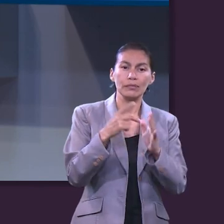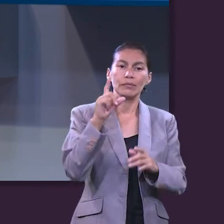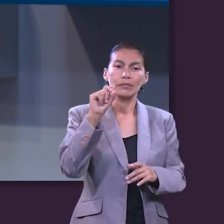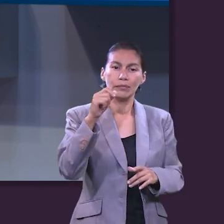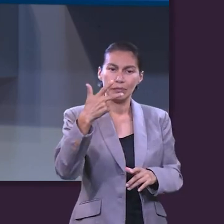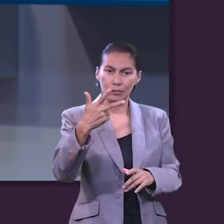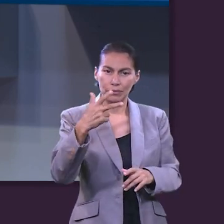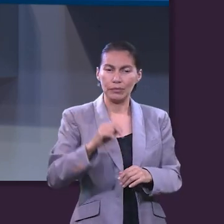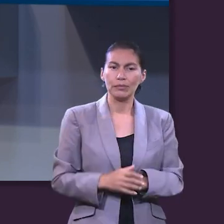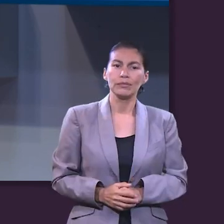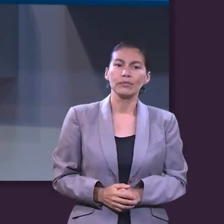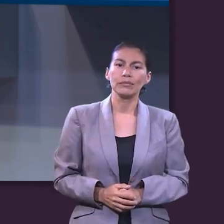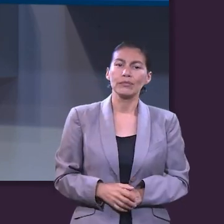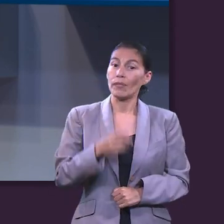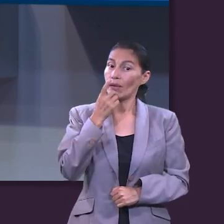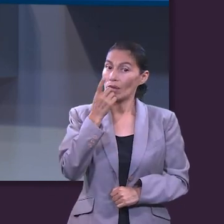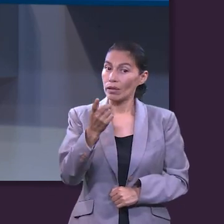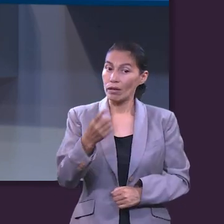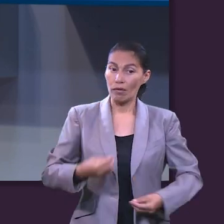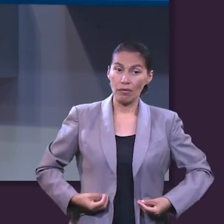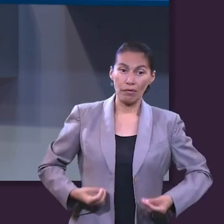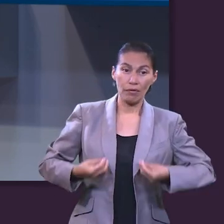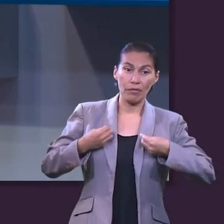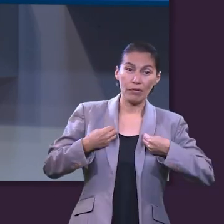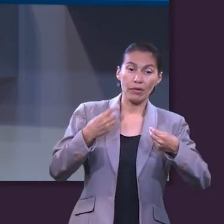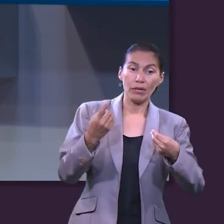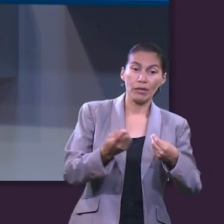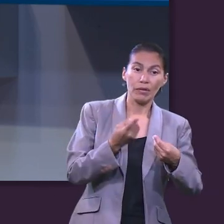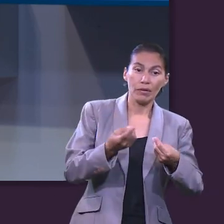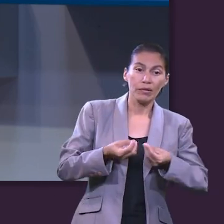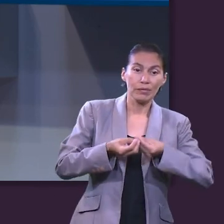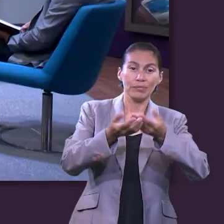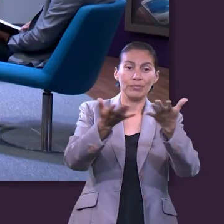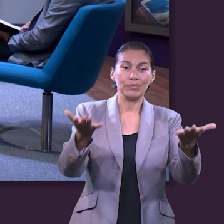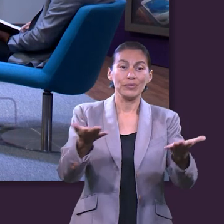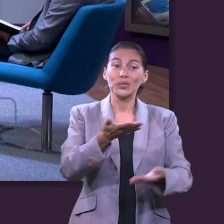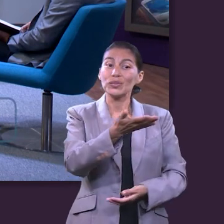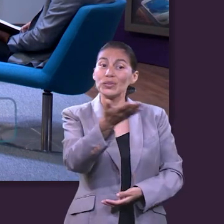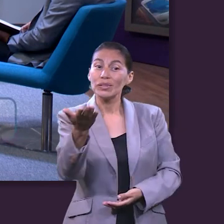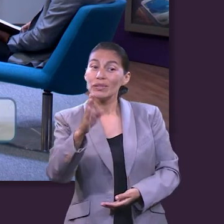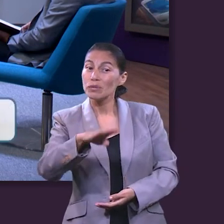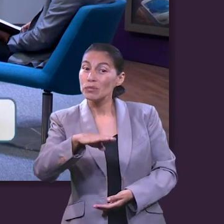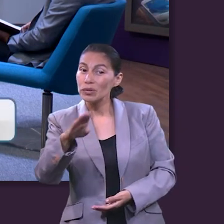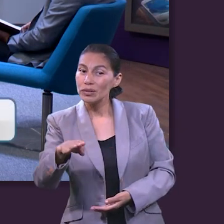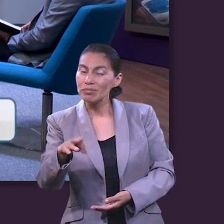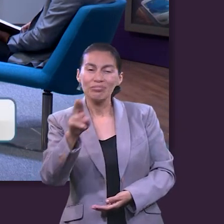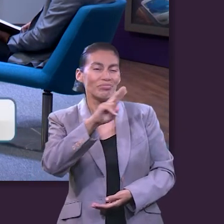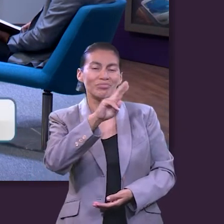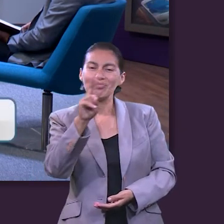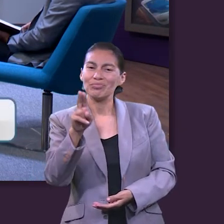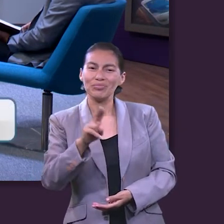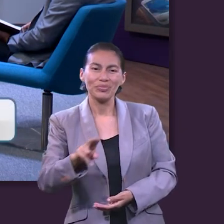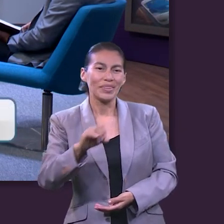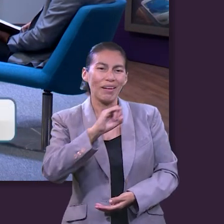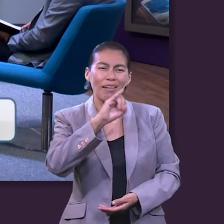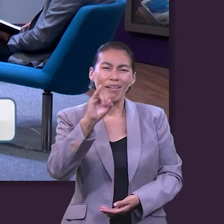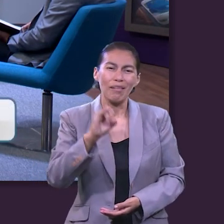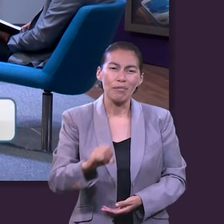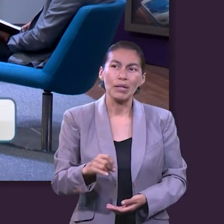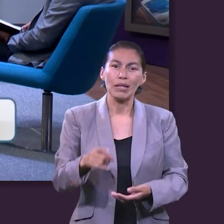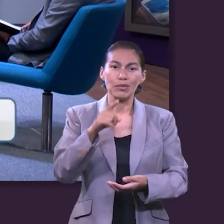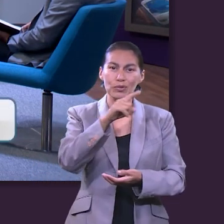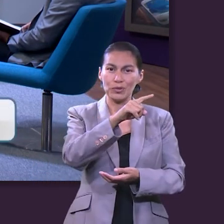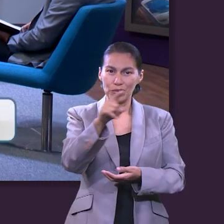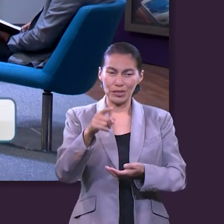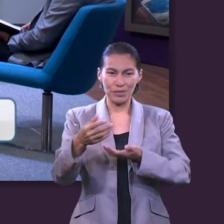28. Dice, Yo les doy vida eterna y no perecerán jamás, ni